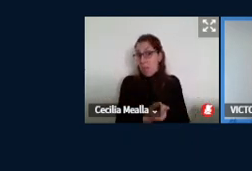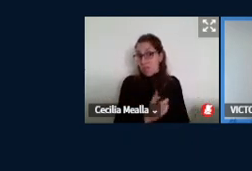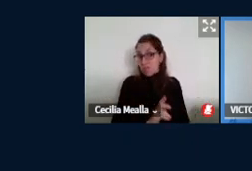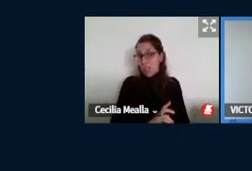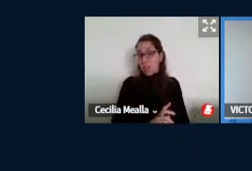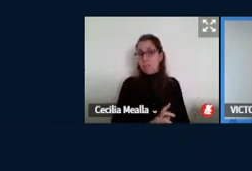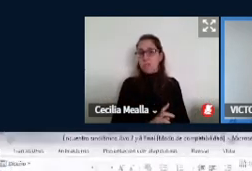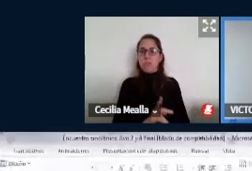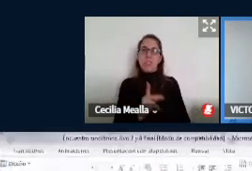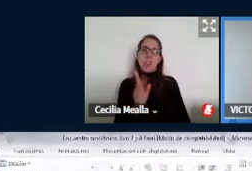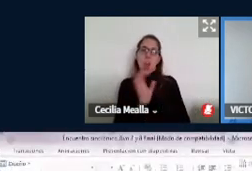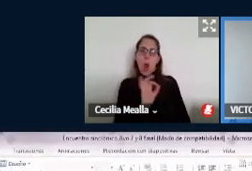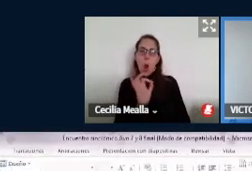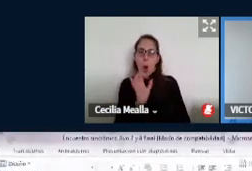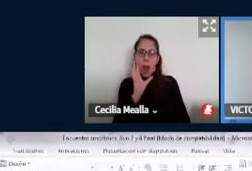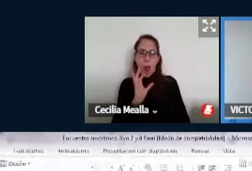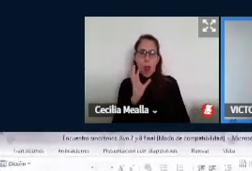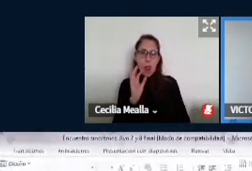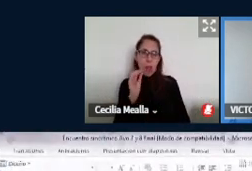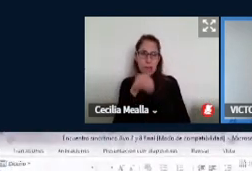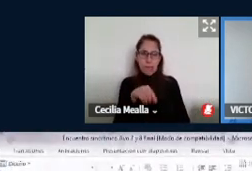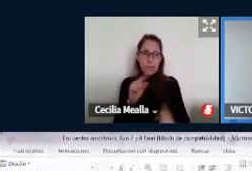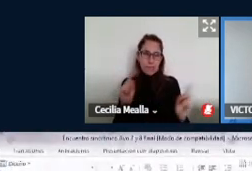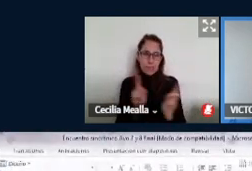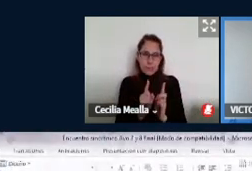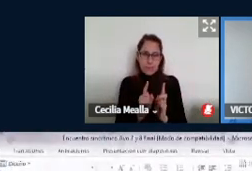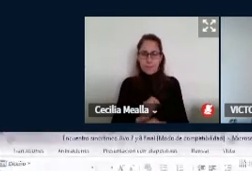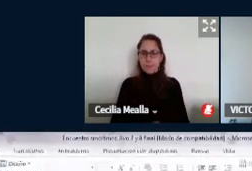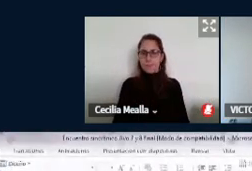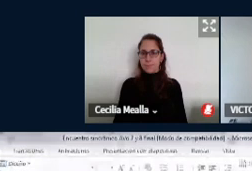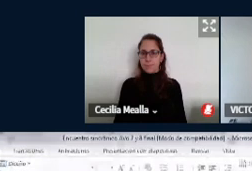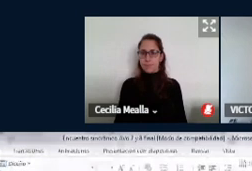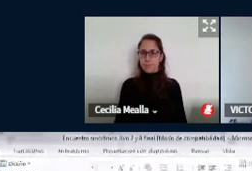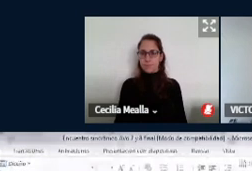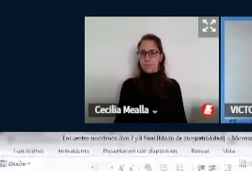Sí, igual si no podemos hacer un pasito.